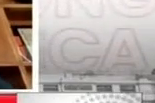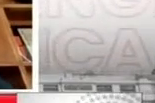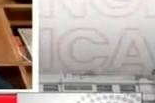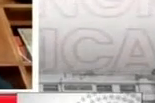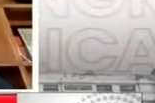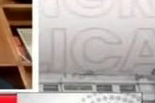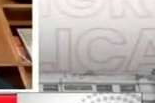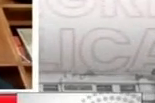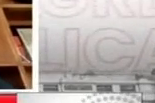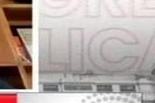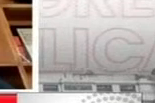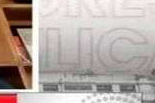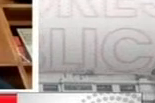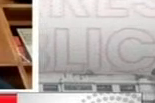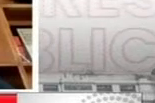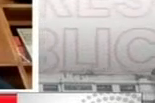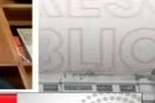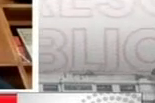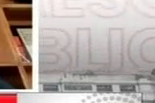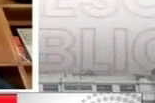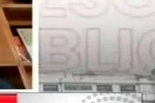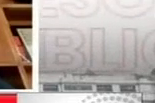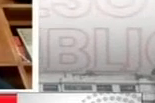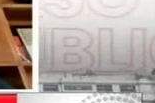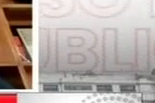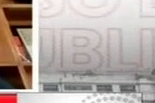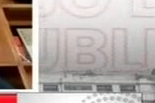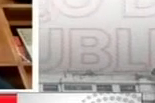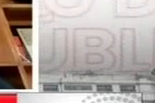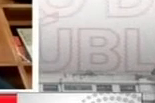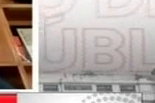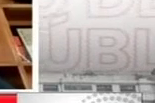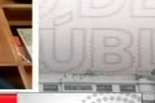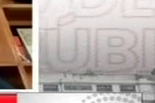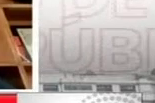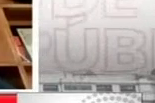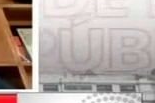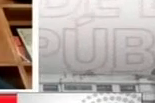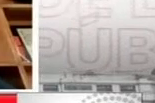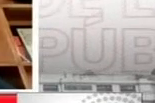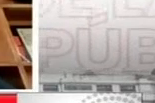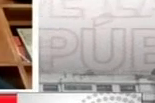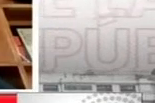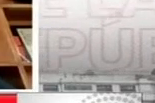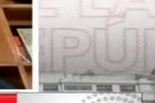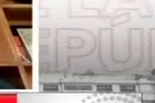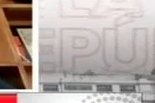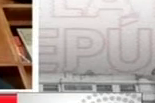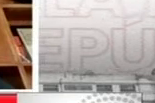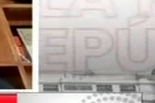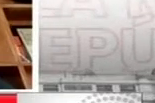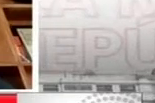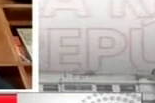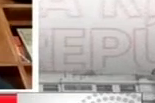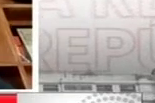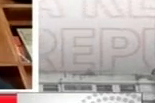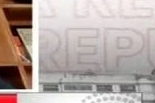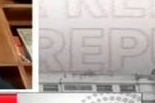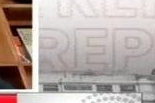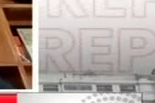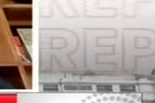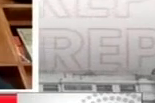dinamiza la economía. Nosotros somos un país que en la región recauda poco y